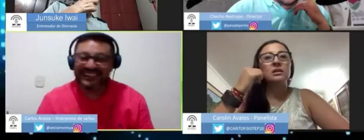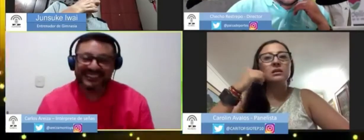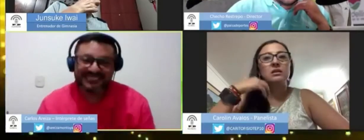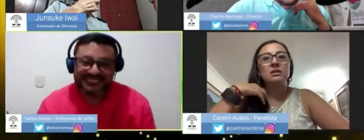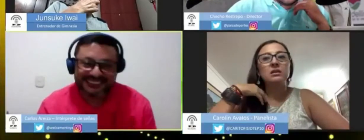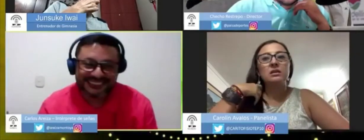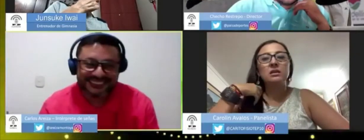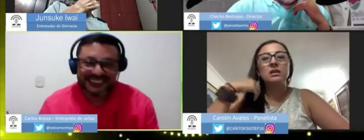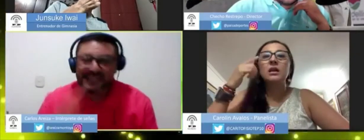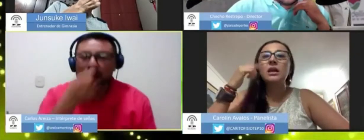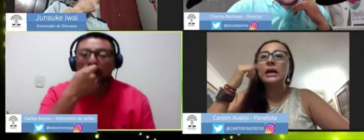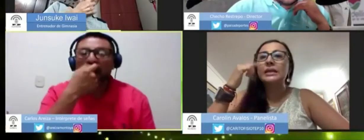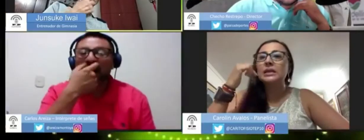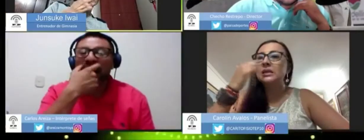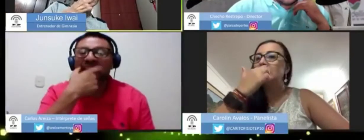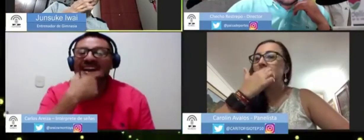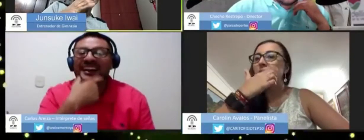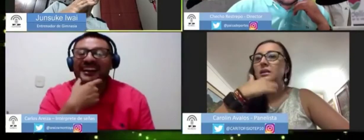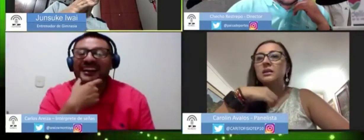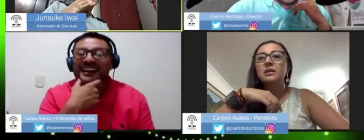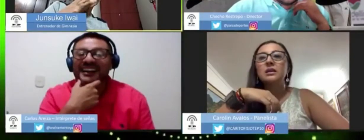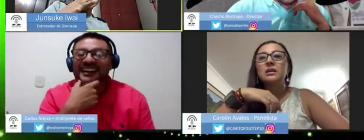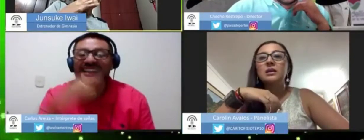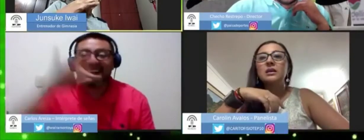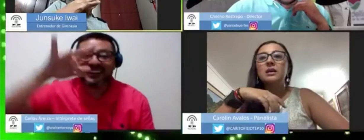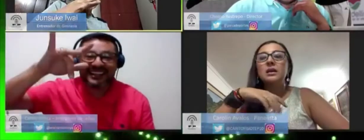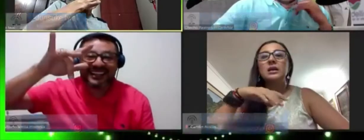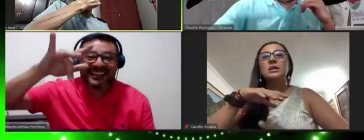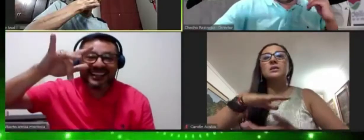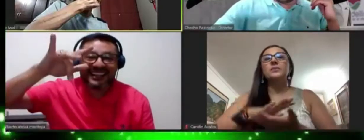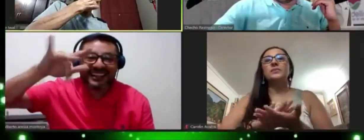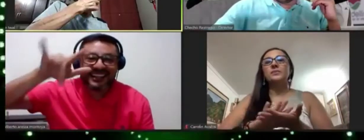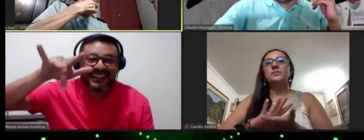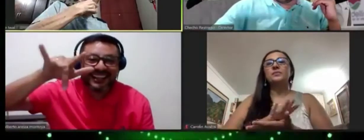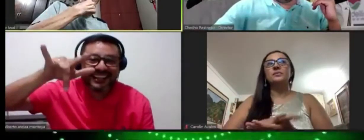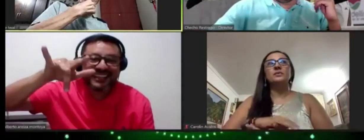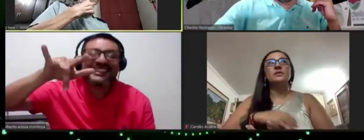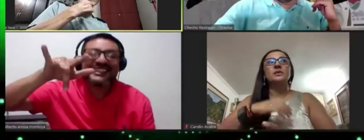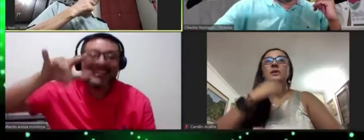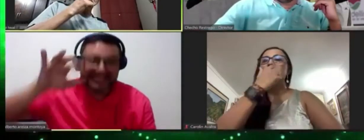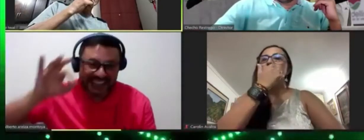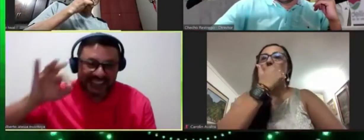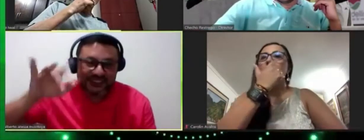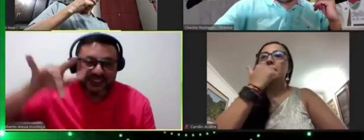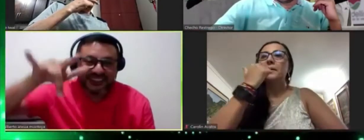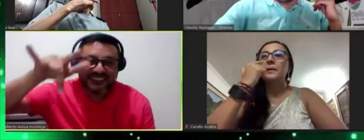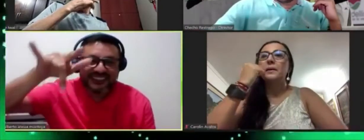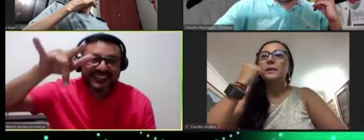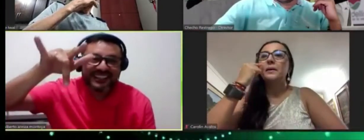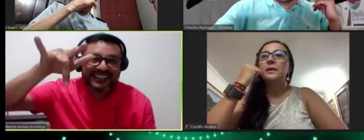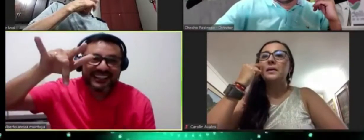cana. Cana. ¿Cómo, cómo? ¿Así? Exacto.